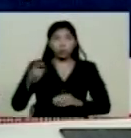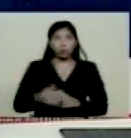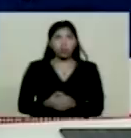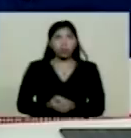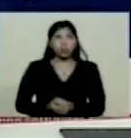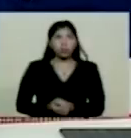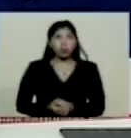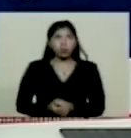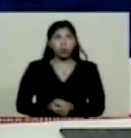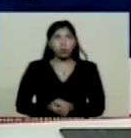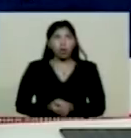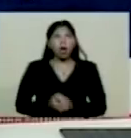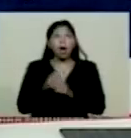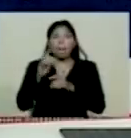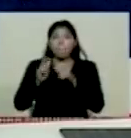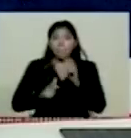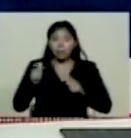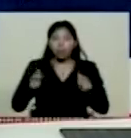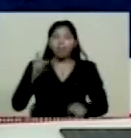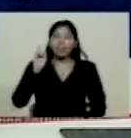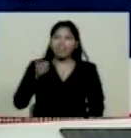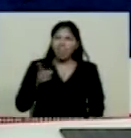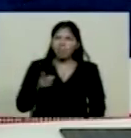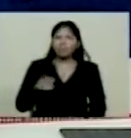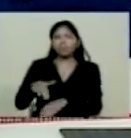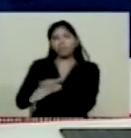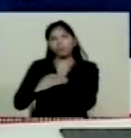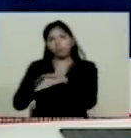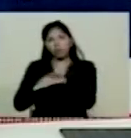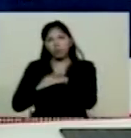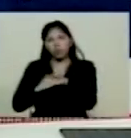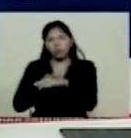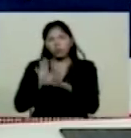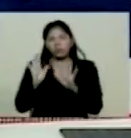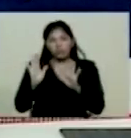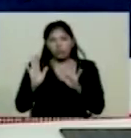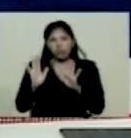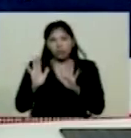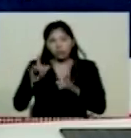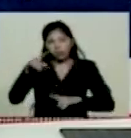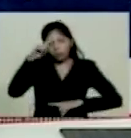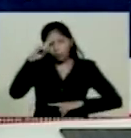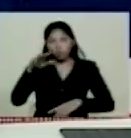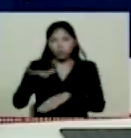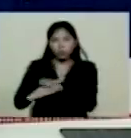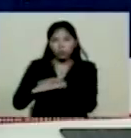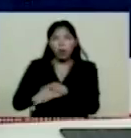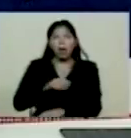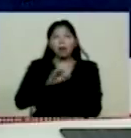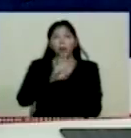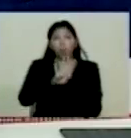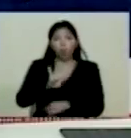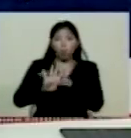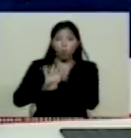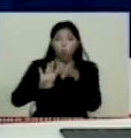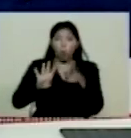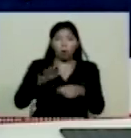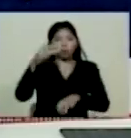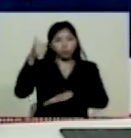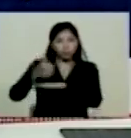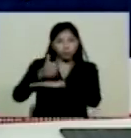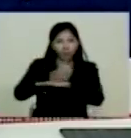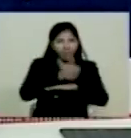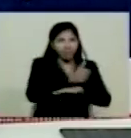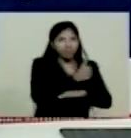Alguna gente debería empezar por pedirle disculpas al Consejo Nacional Electoral, a las 4 rectoras, Tibisay Lucena, Tania D'Amelio,